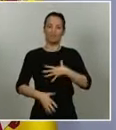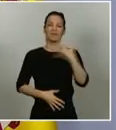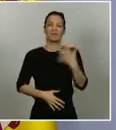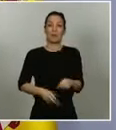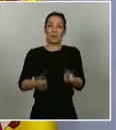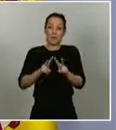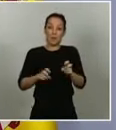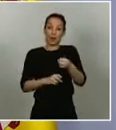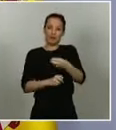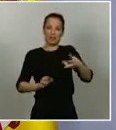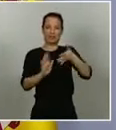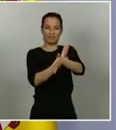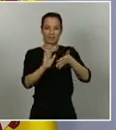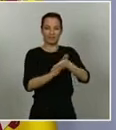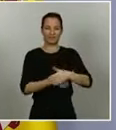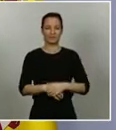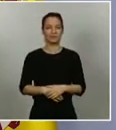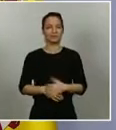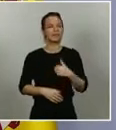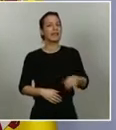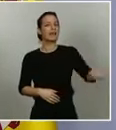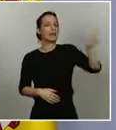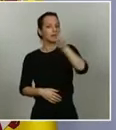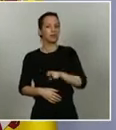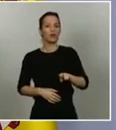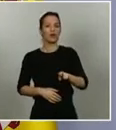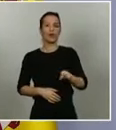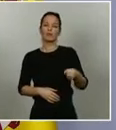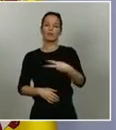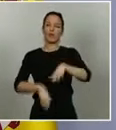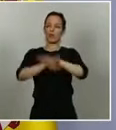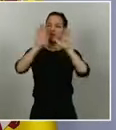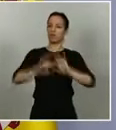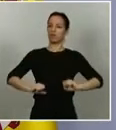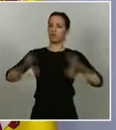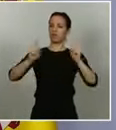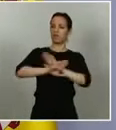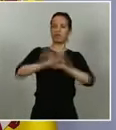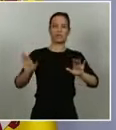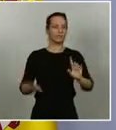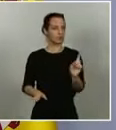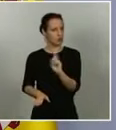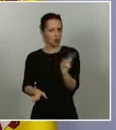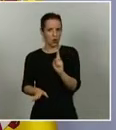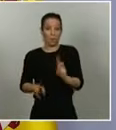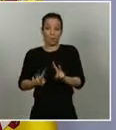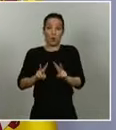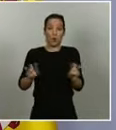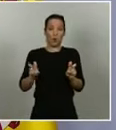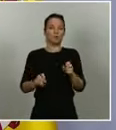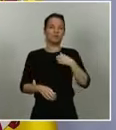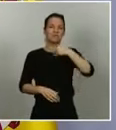resultados. Quiero insistir que son resultados preliminares, pero creemos que es muy importante realizar este ejercicio de